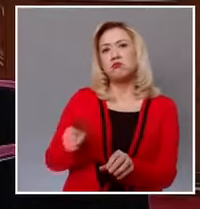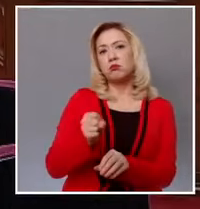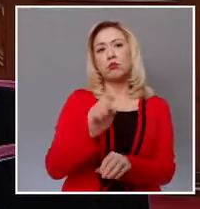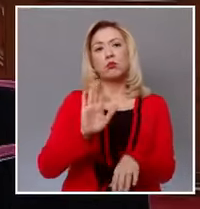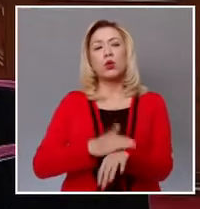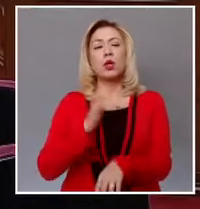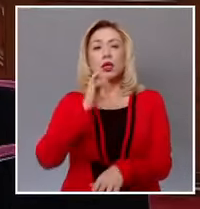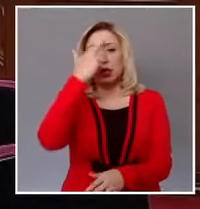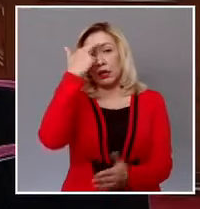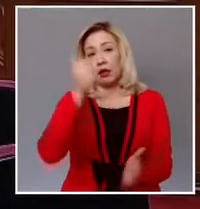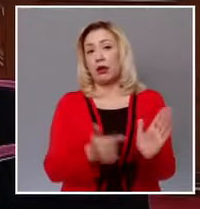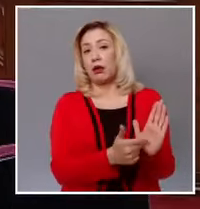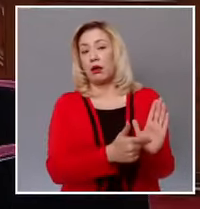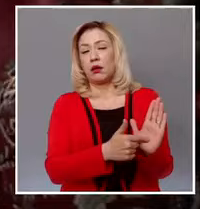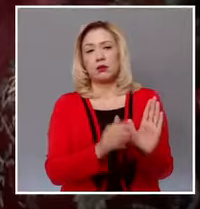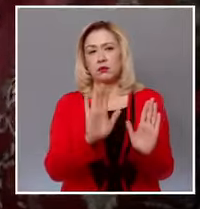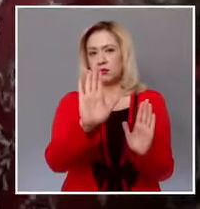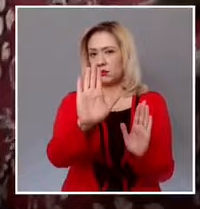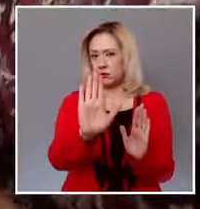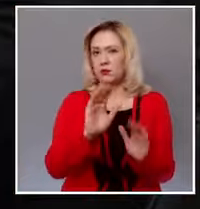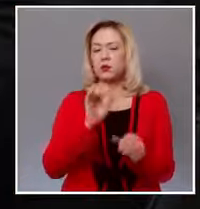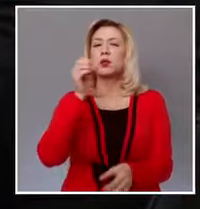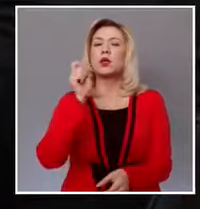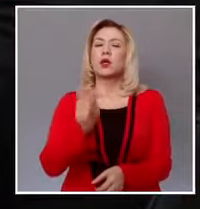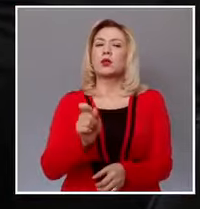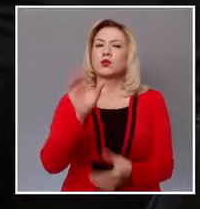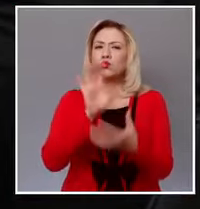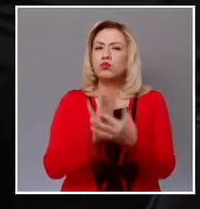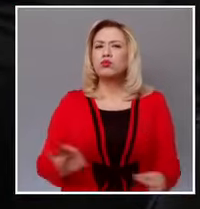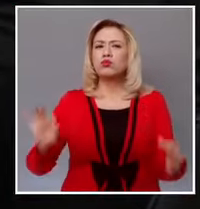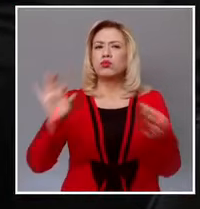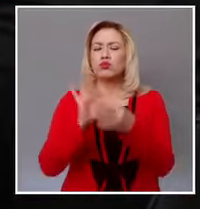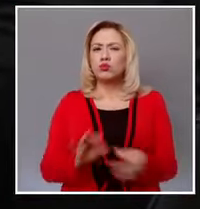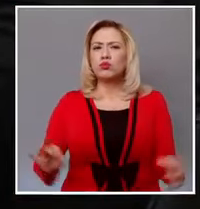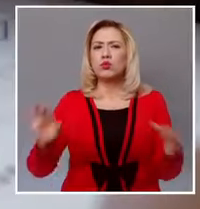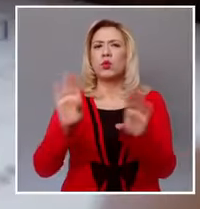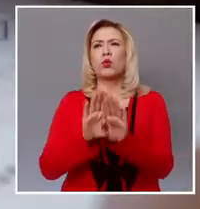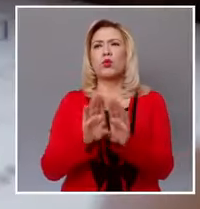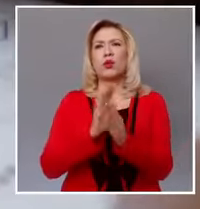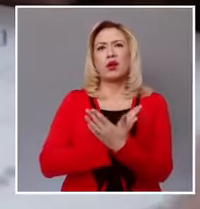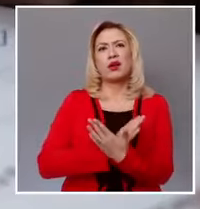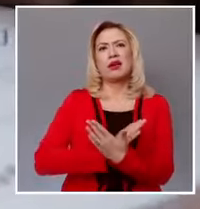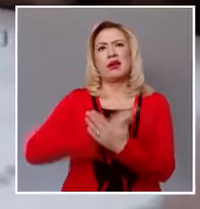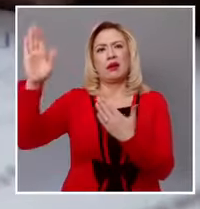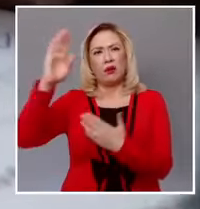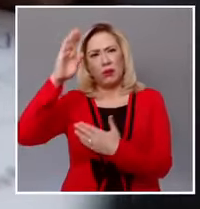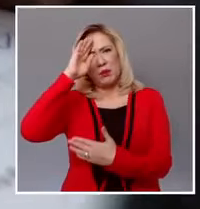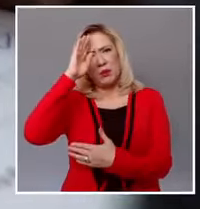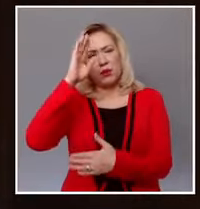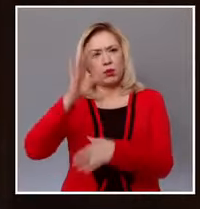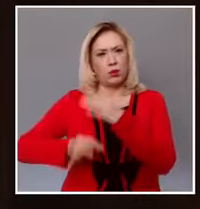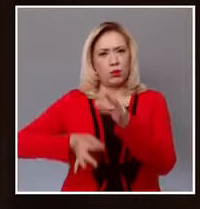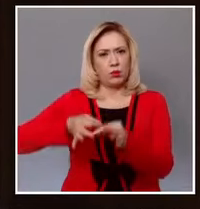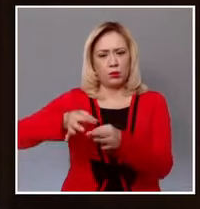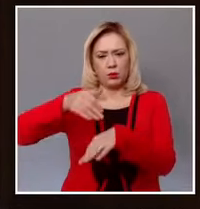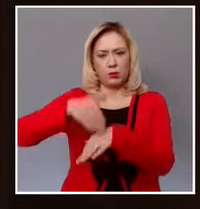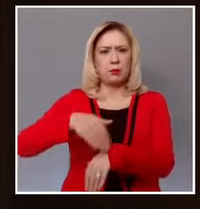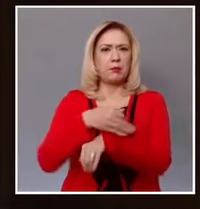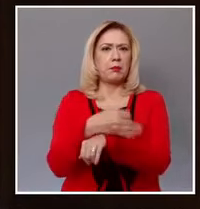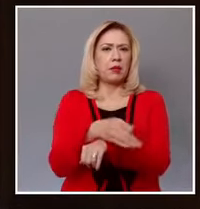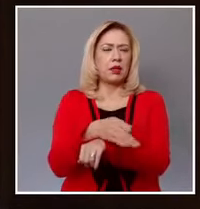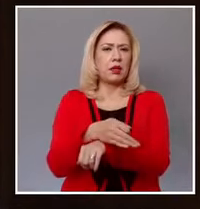Pleno estableció interpretaciones relativas al incidente por exceso o defecto en el cumplimiento de la suspensión provisional. El incidente